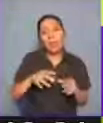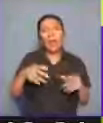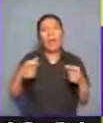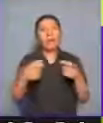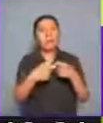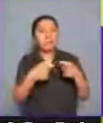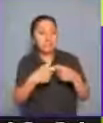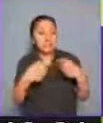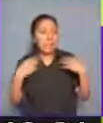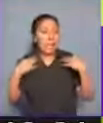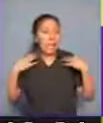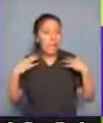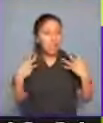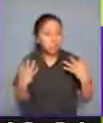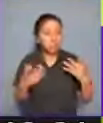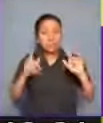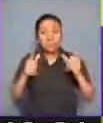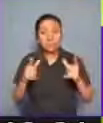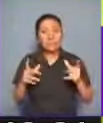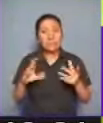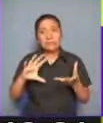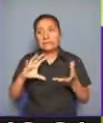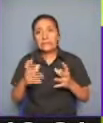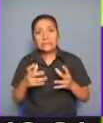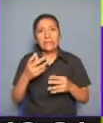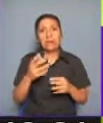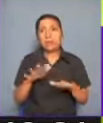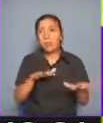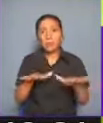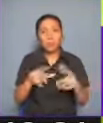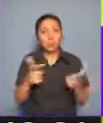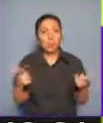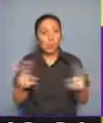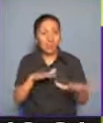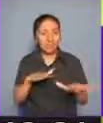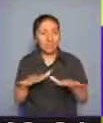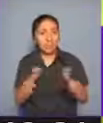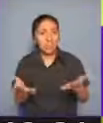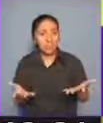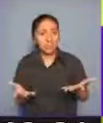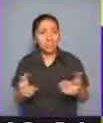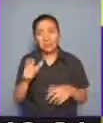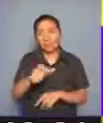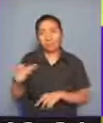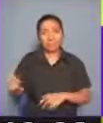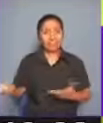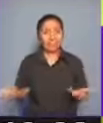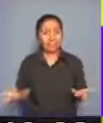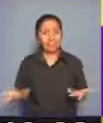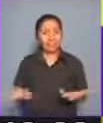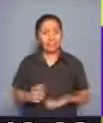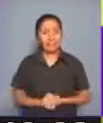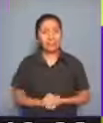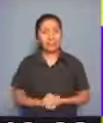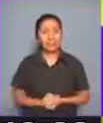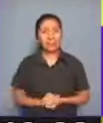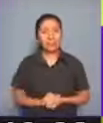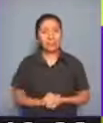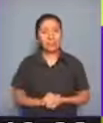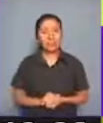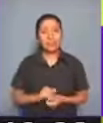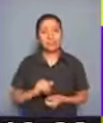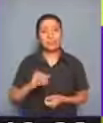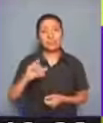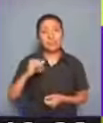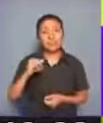zapaterías se ven también afectados por la falta de movimiento de las personas totalmente hemos dado